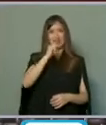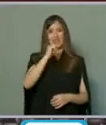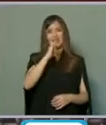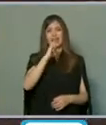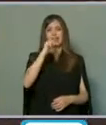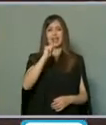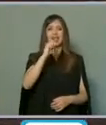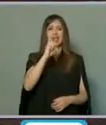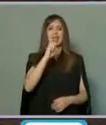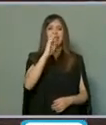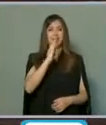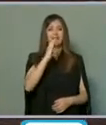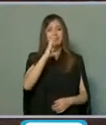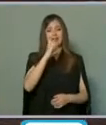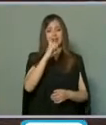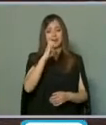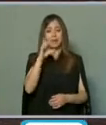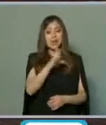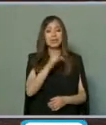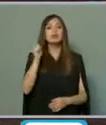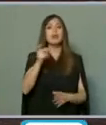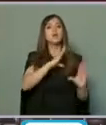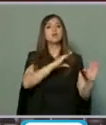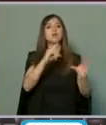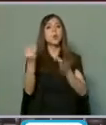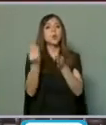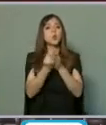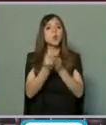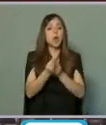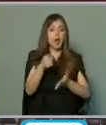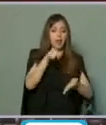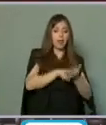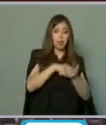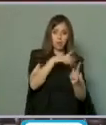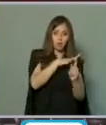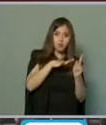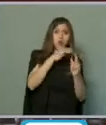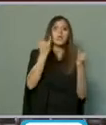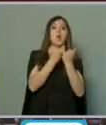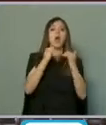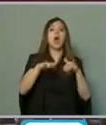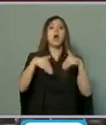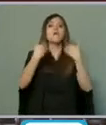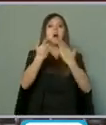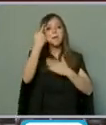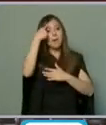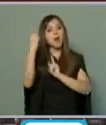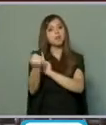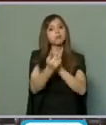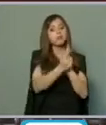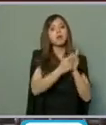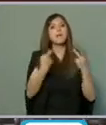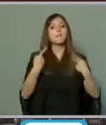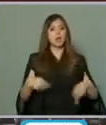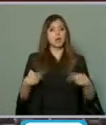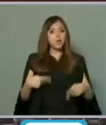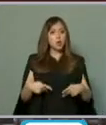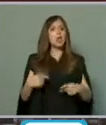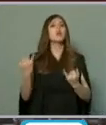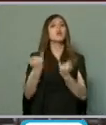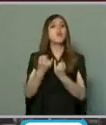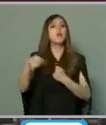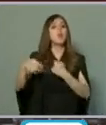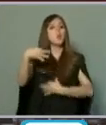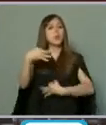Capacitación, que como su nombre lo dice, da capacitación interna pero externa para acercarnos a los ciudadanos. Creemos también en un tribunal muy de